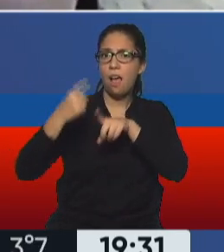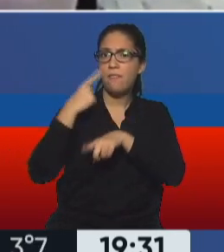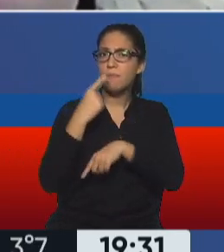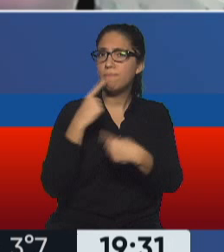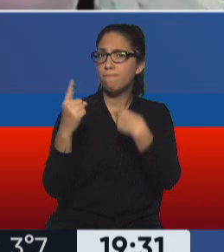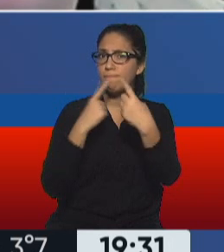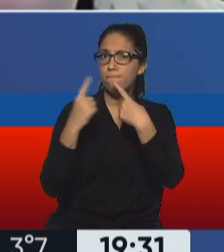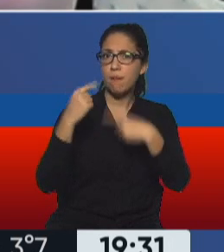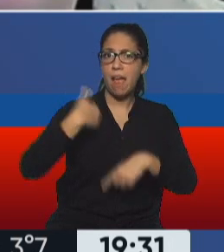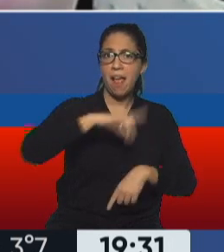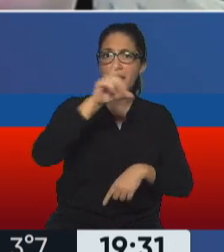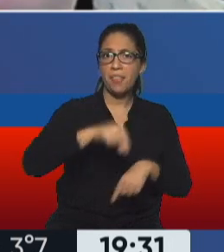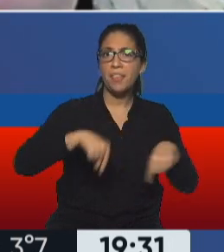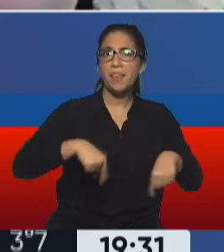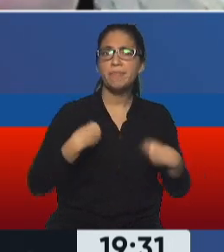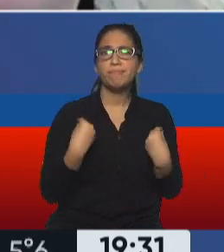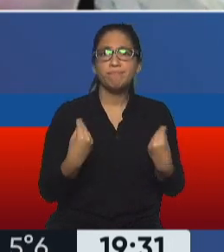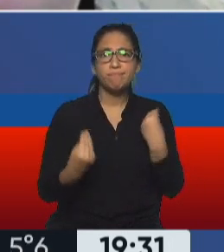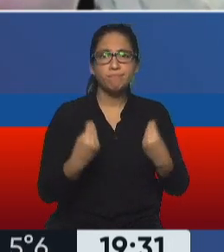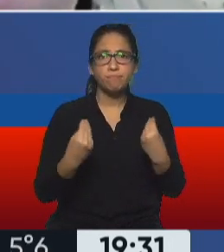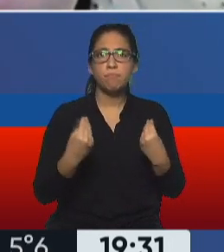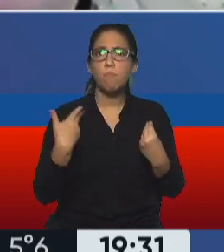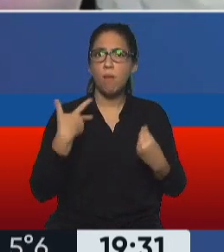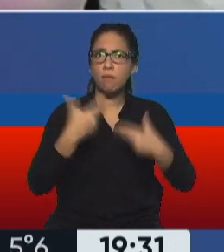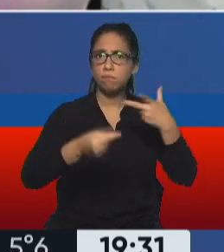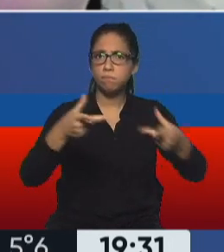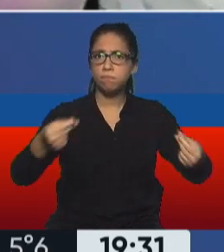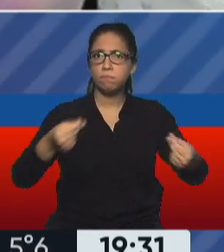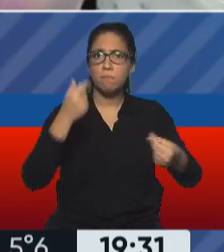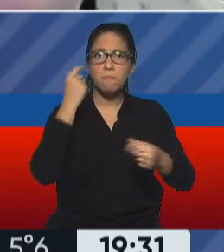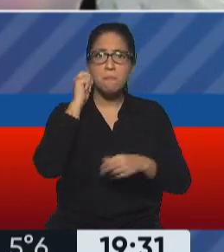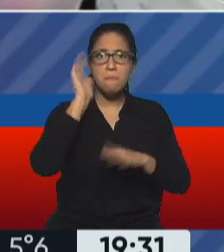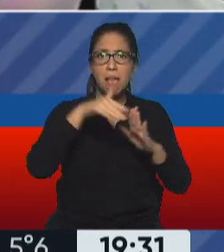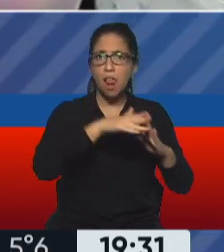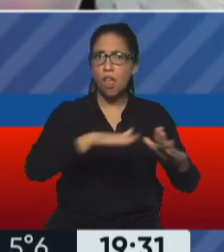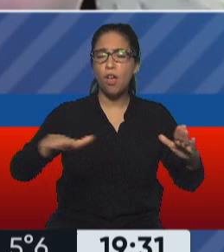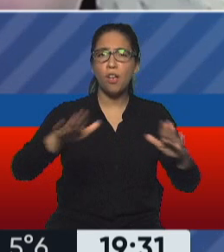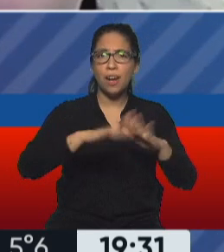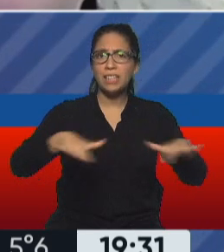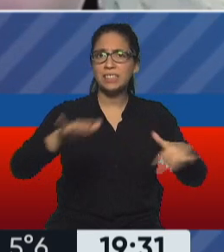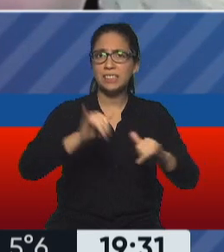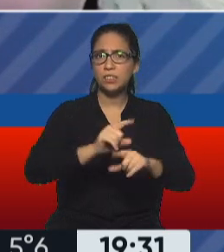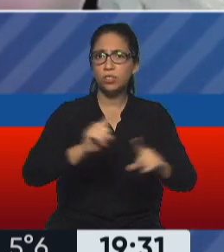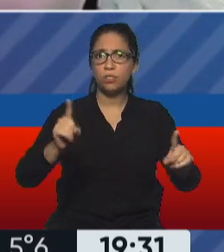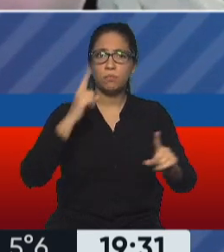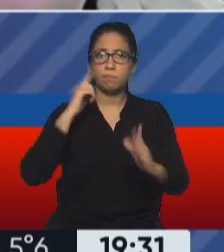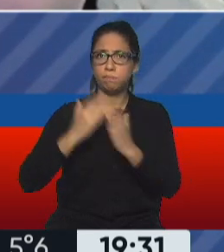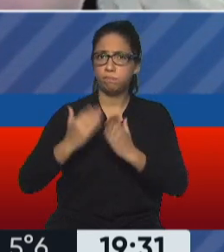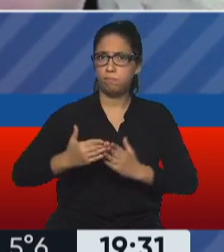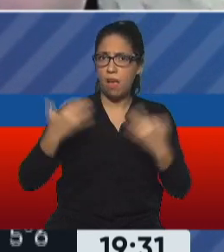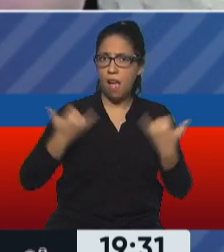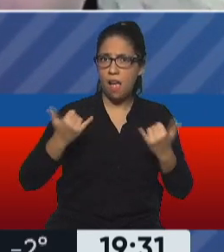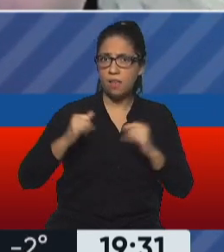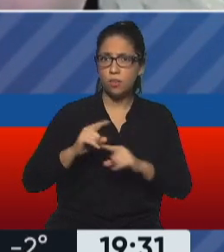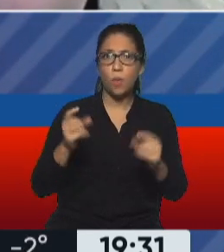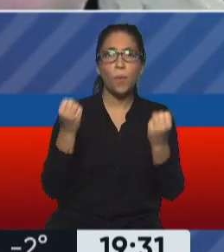situación en la Argentina y se cree que se va a poder dar esta vacunación a menores, si se ha hecho algún estudio a menores de 18 años? Doctor, ¿cómo le va?